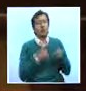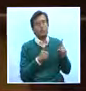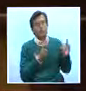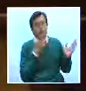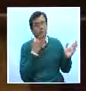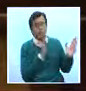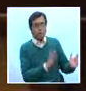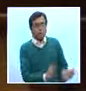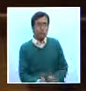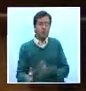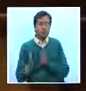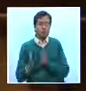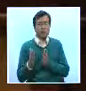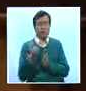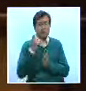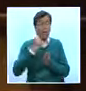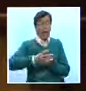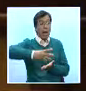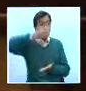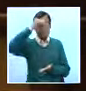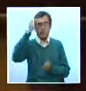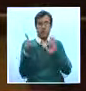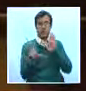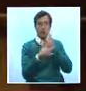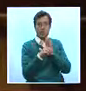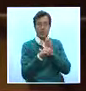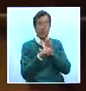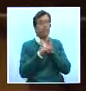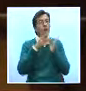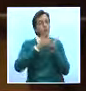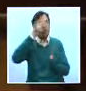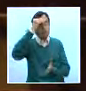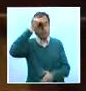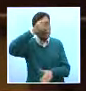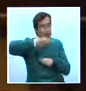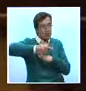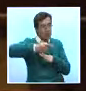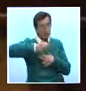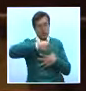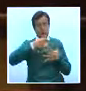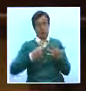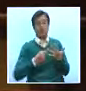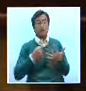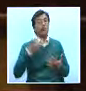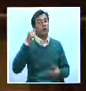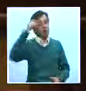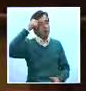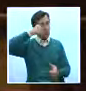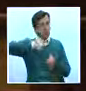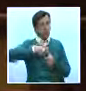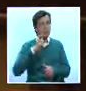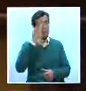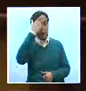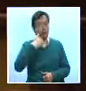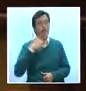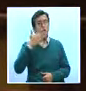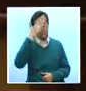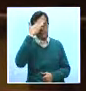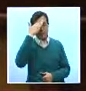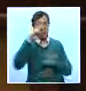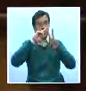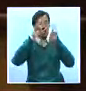planificar, conocer la ley, conocer las disposiciones? Recuerden, quien conoce correctamente las disposiciones